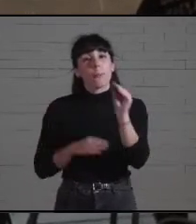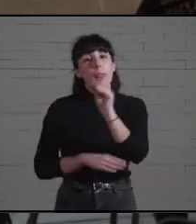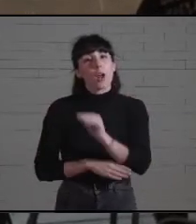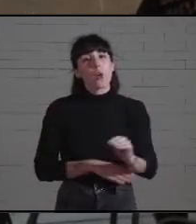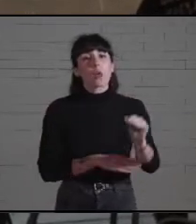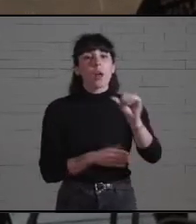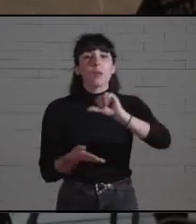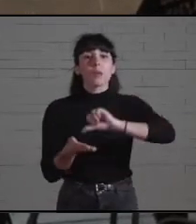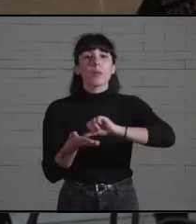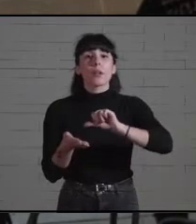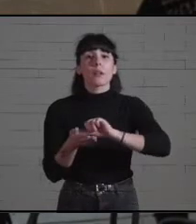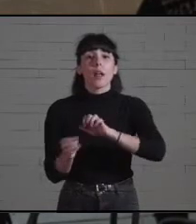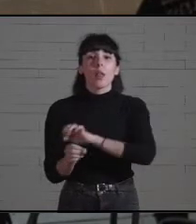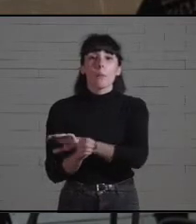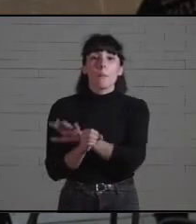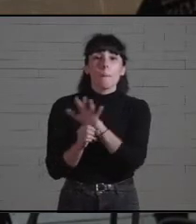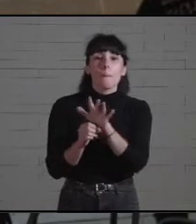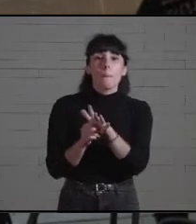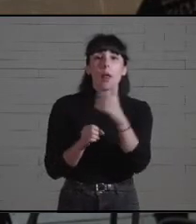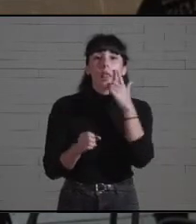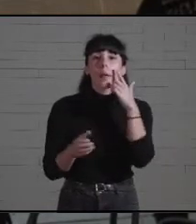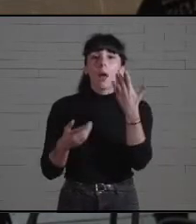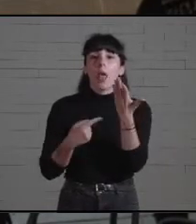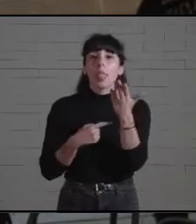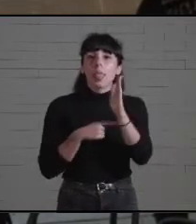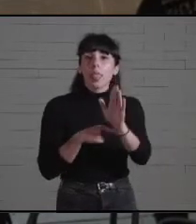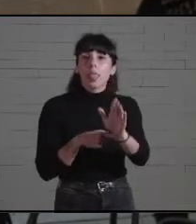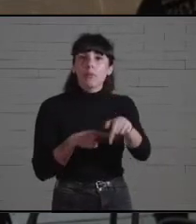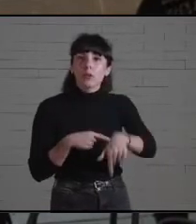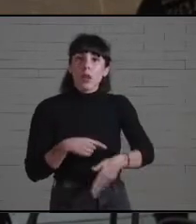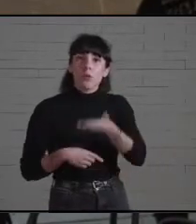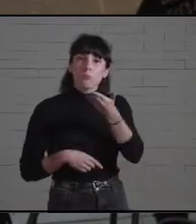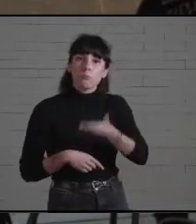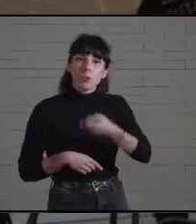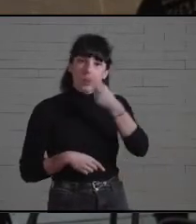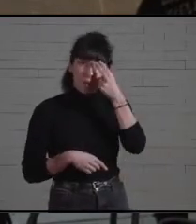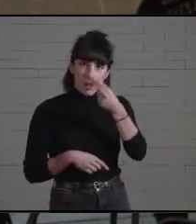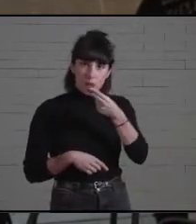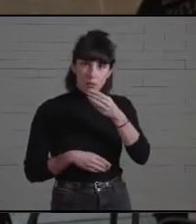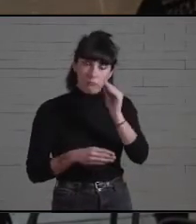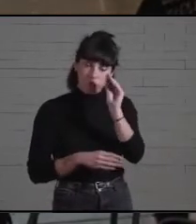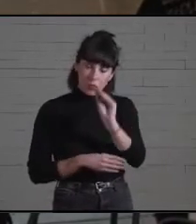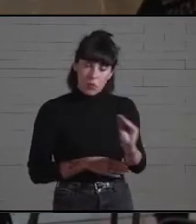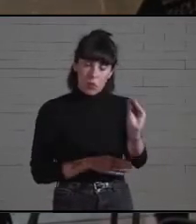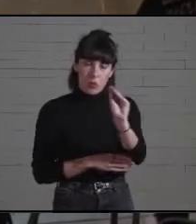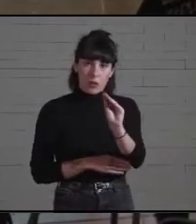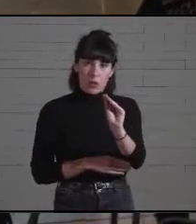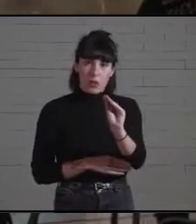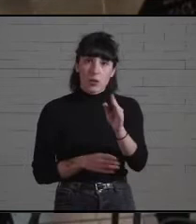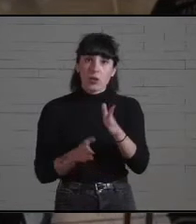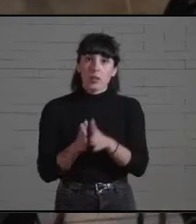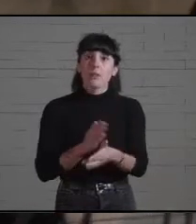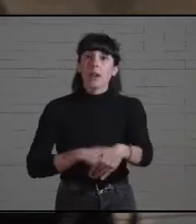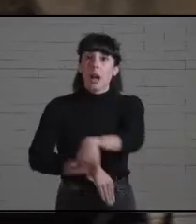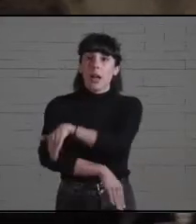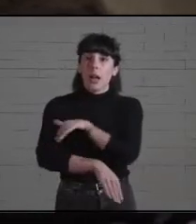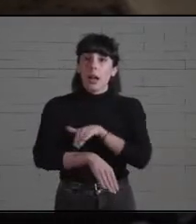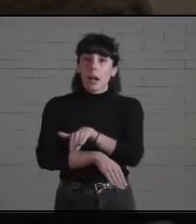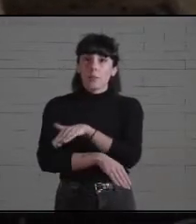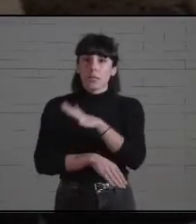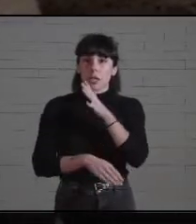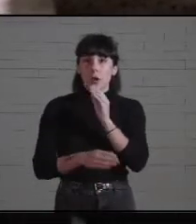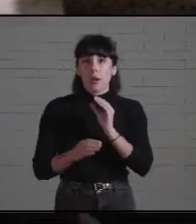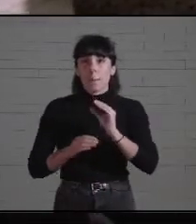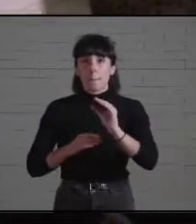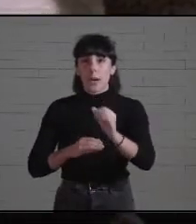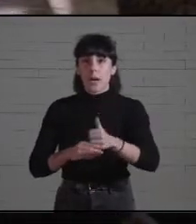la pandemia ha demostrado lo importante que son. Bueno, pues desde luego el Ministerio ya va a invertir más, en los presupuestos generales